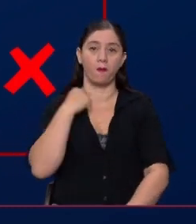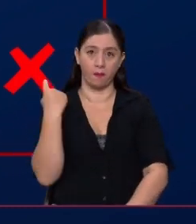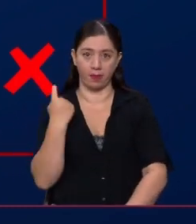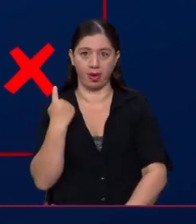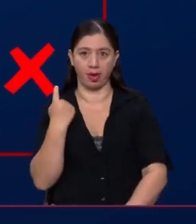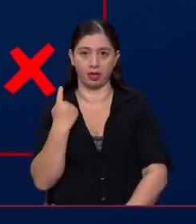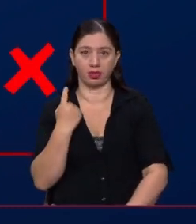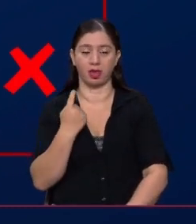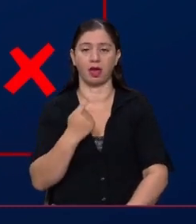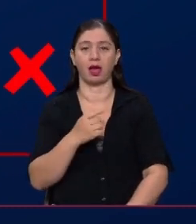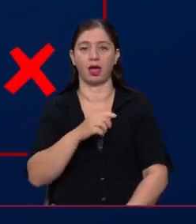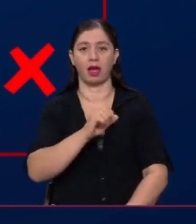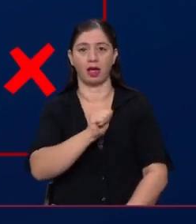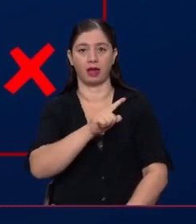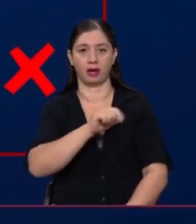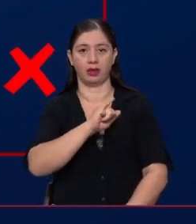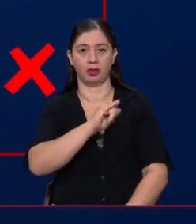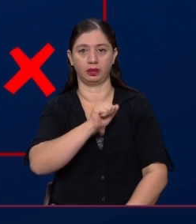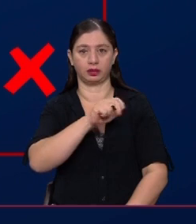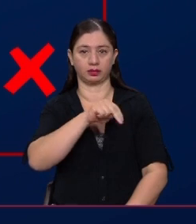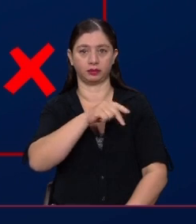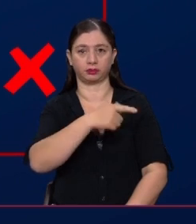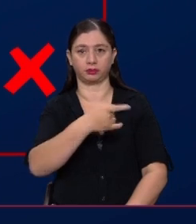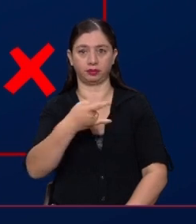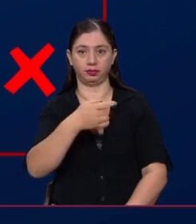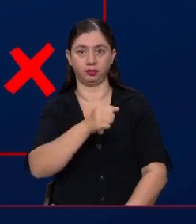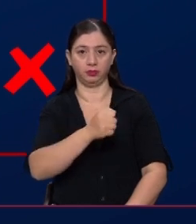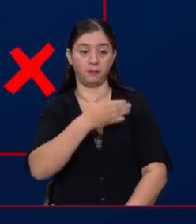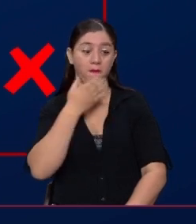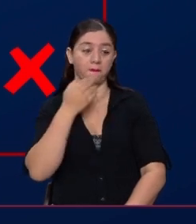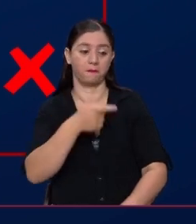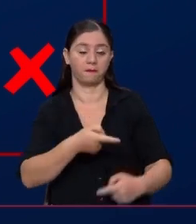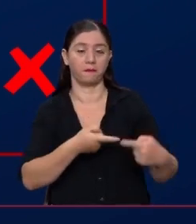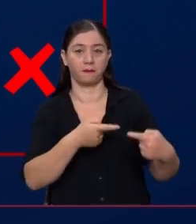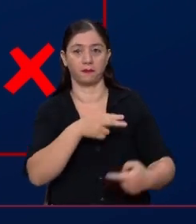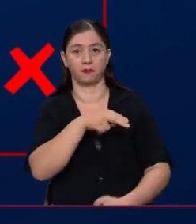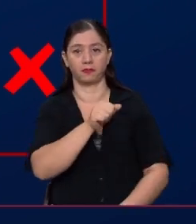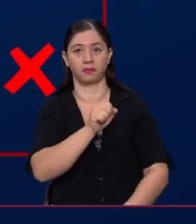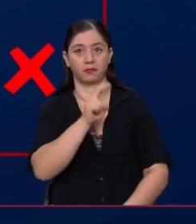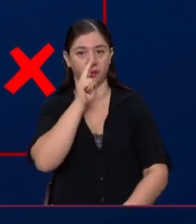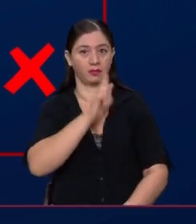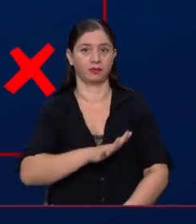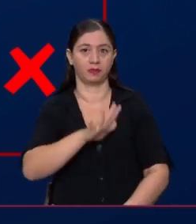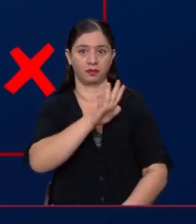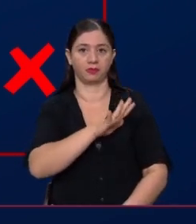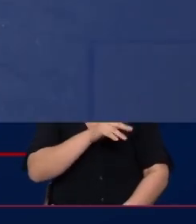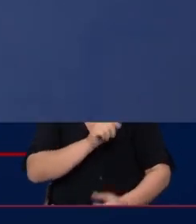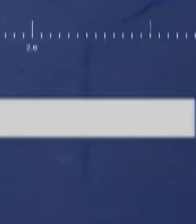el conjunto Alianza Petrolera, que tiene la mejor opción con Nacional para clasificarse.